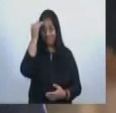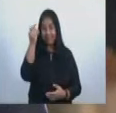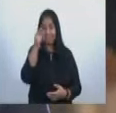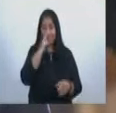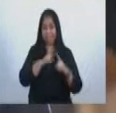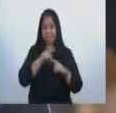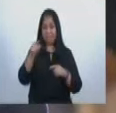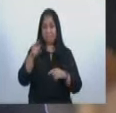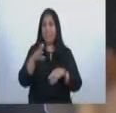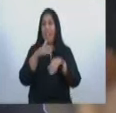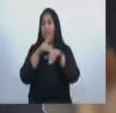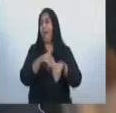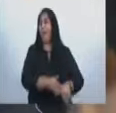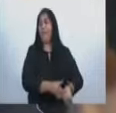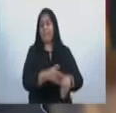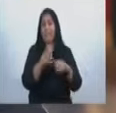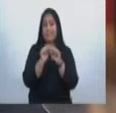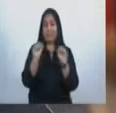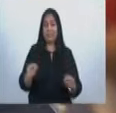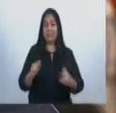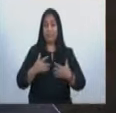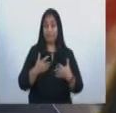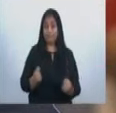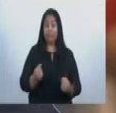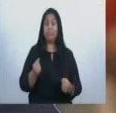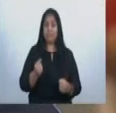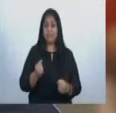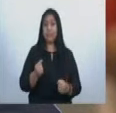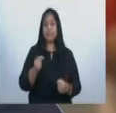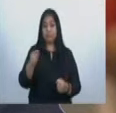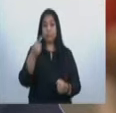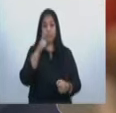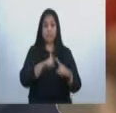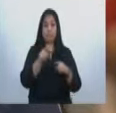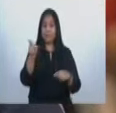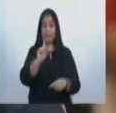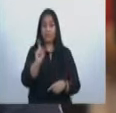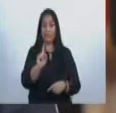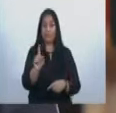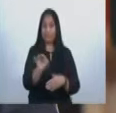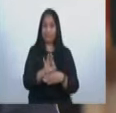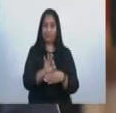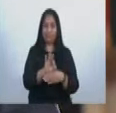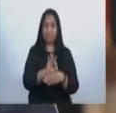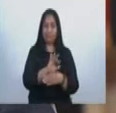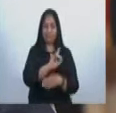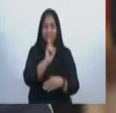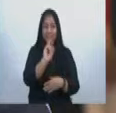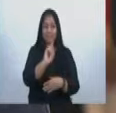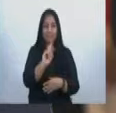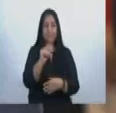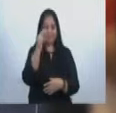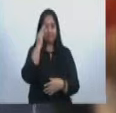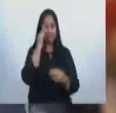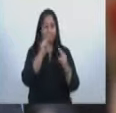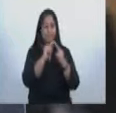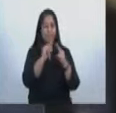un abandono del del sistema de salud que de hecho heo no está funcionando todos conocemos los problemas